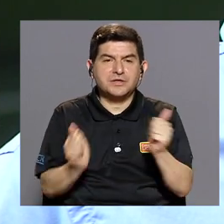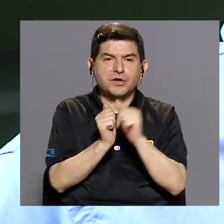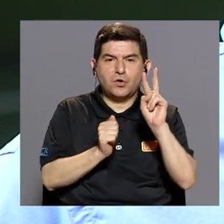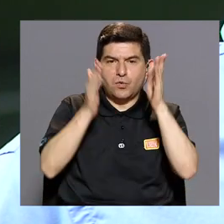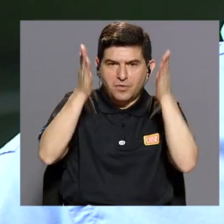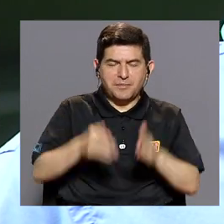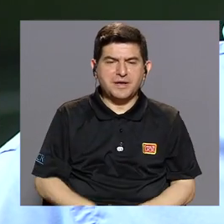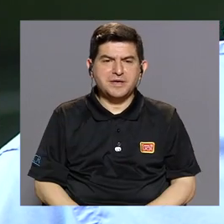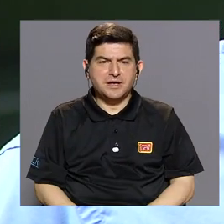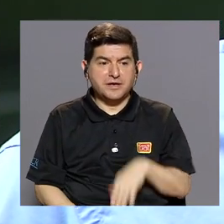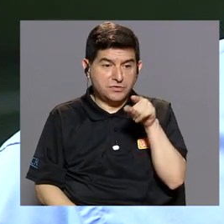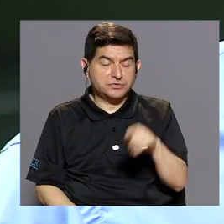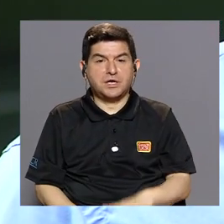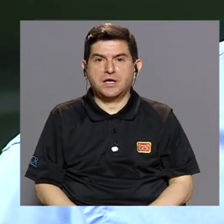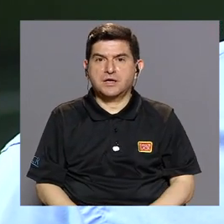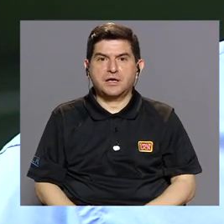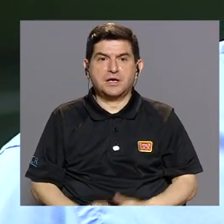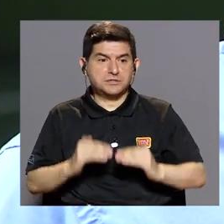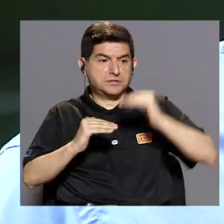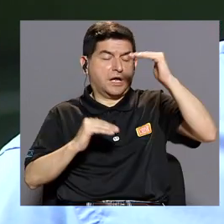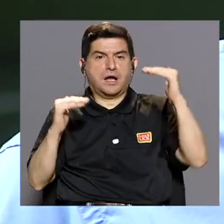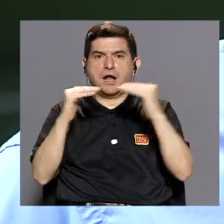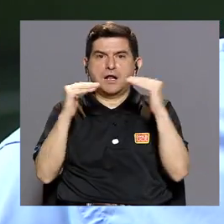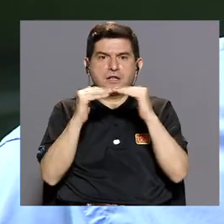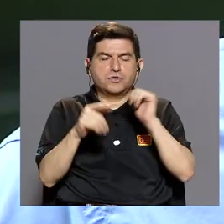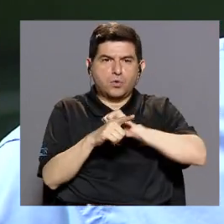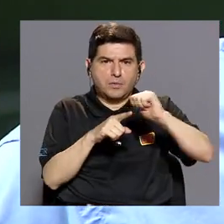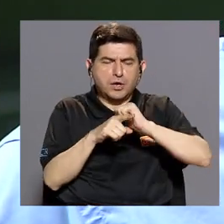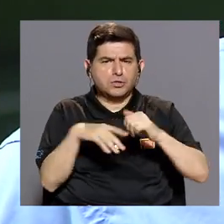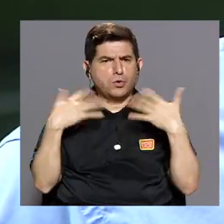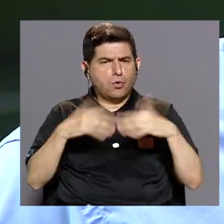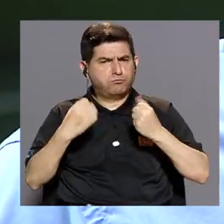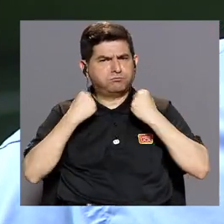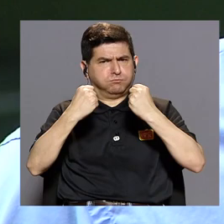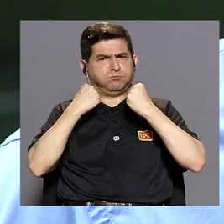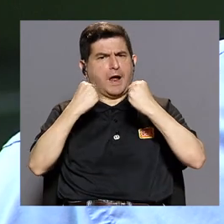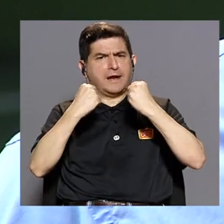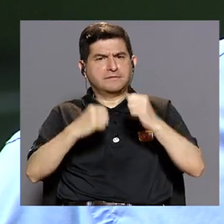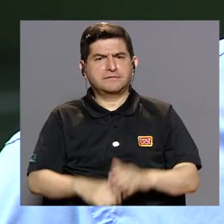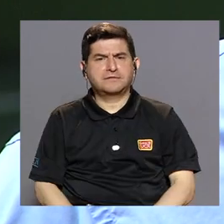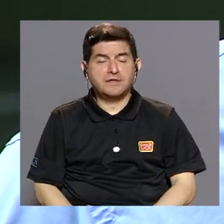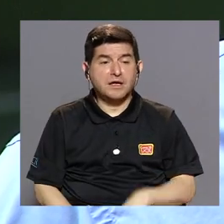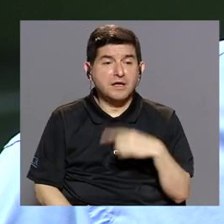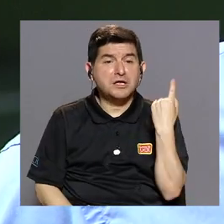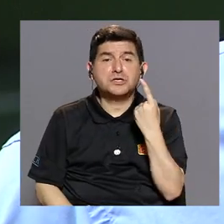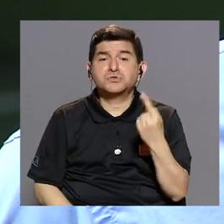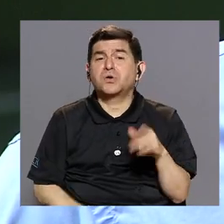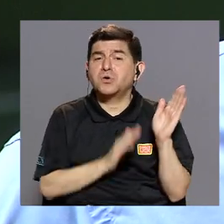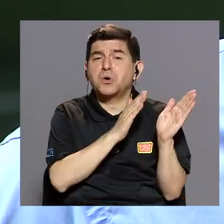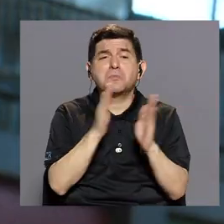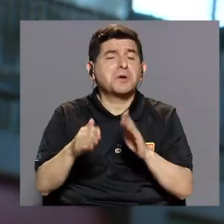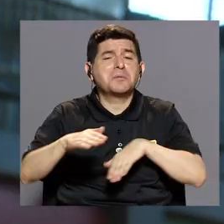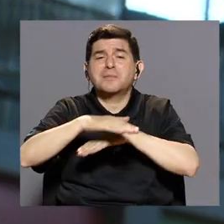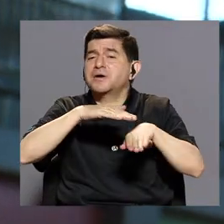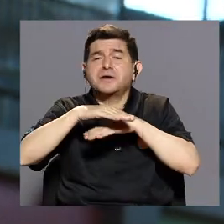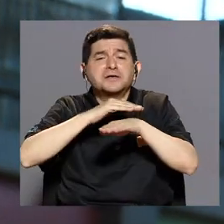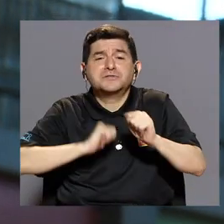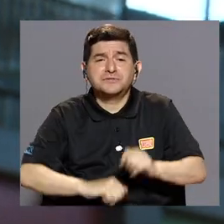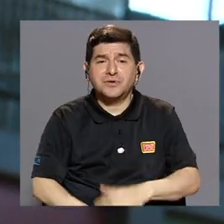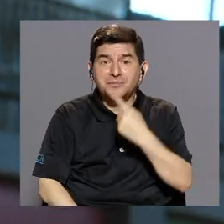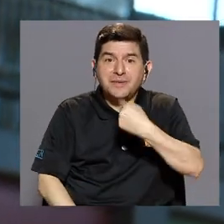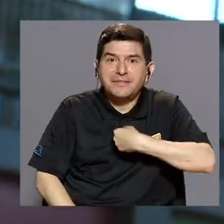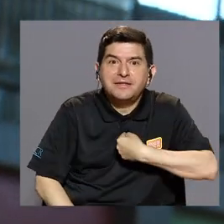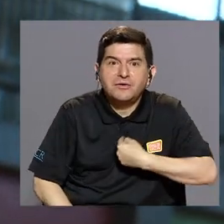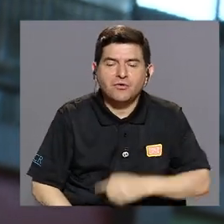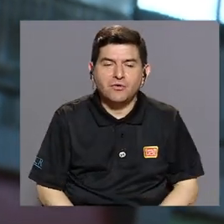haciendo ejercicios al más alto nivel uh-huh. y yo decía, es que están entrenando fuertemente. Claro. Y en realidad era acondicionamiento. Me dice, no, es el acondicionamiento. Sí,